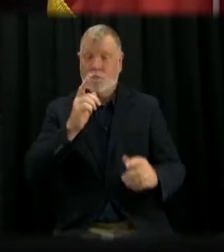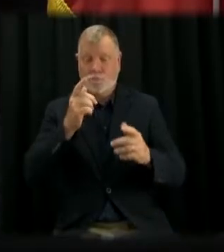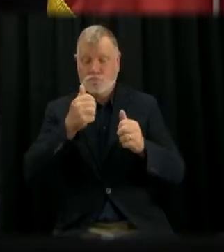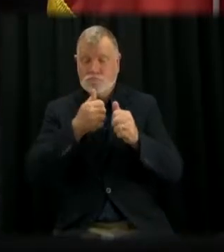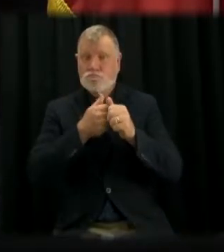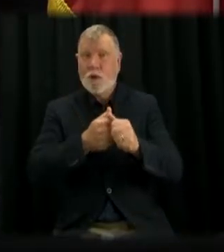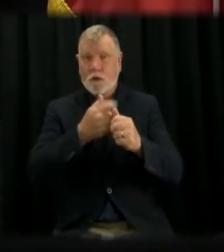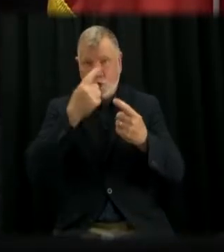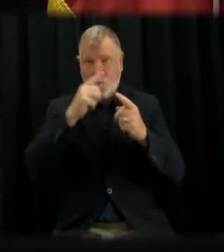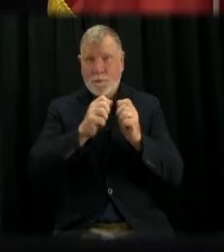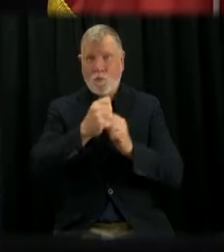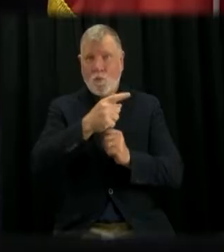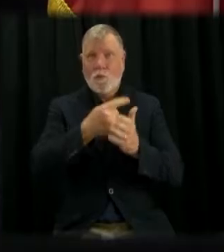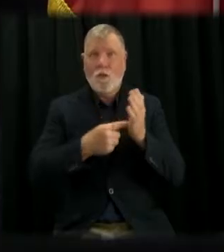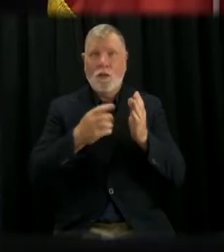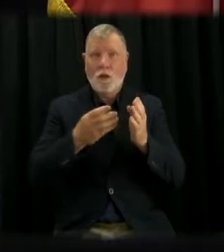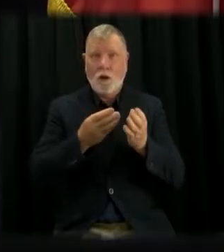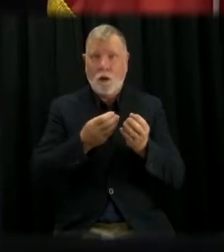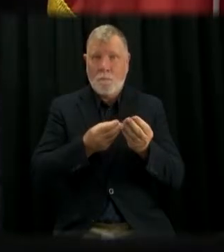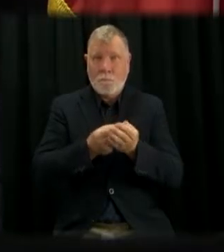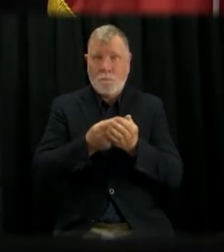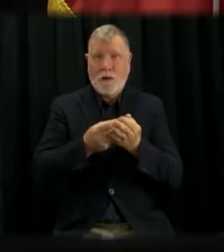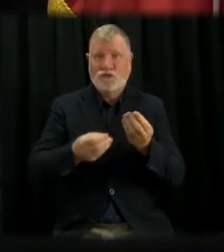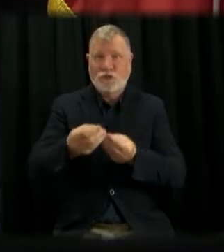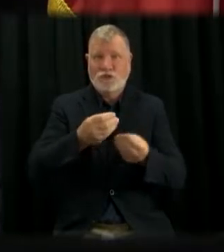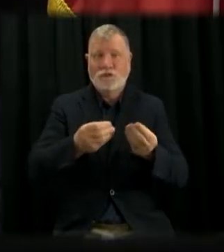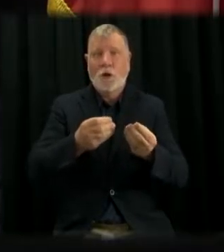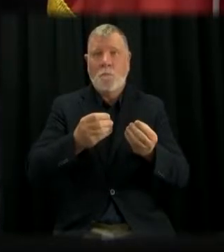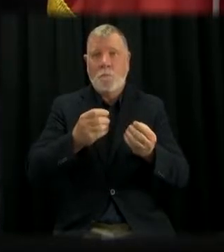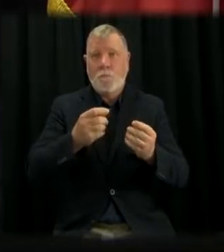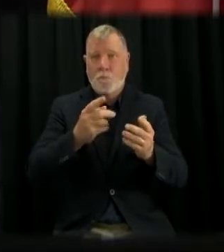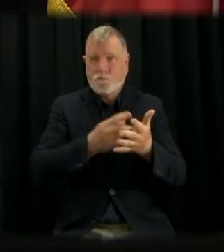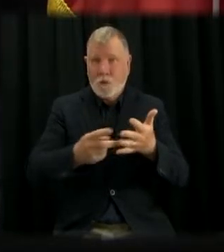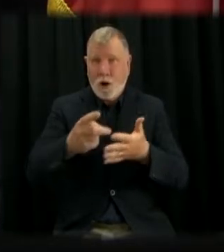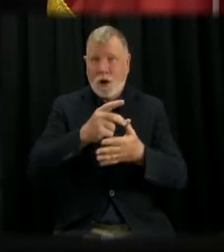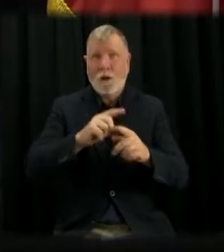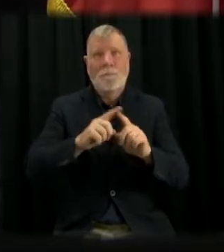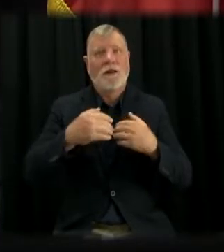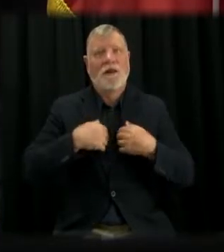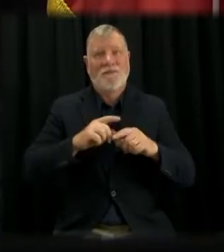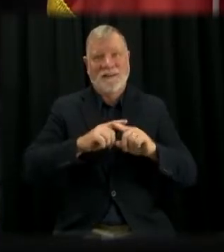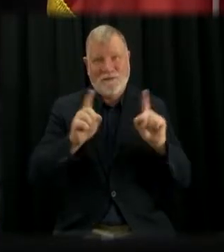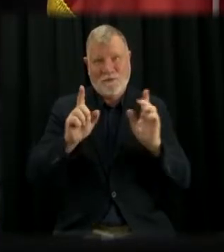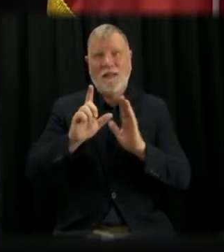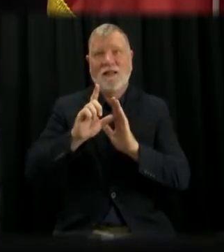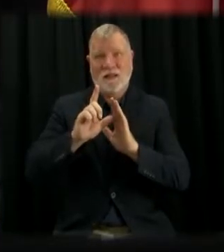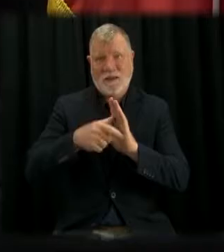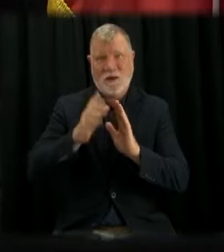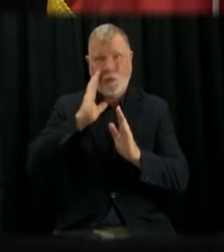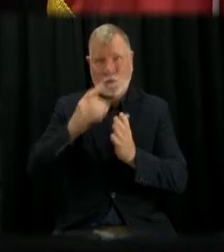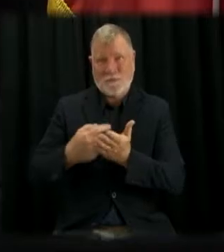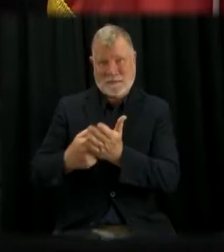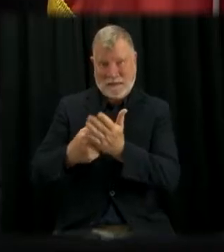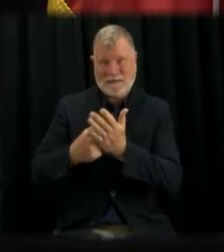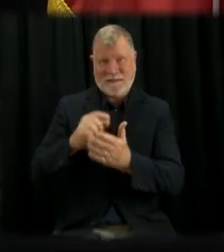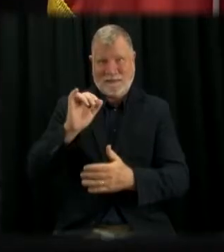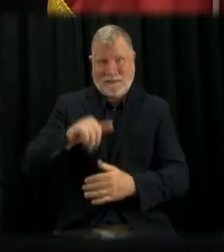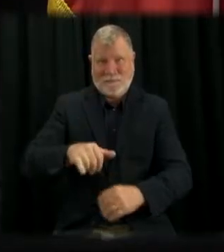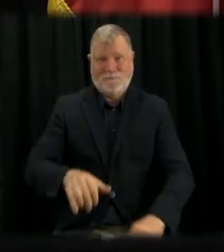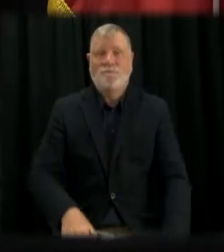acuerdo en términos de las prioridades del gobierno, del presupuesto, hay diferencias en las que vamos a elaborar más tarde durante